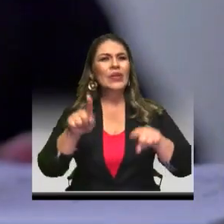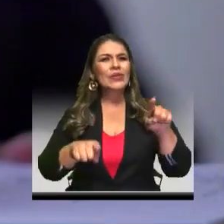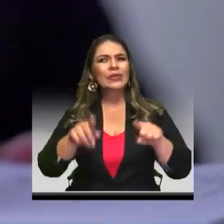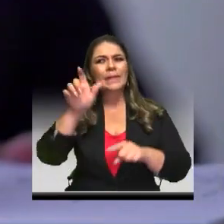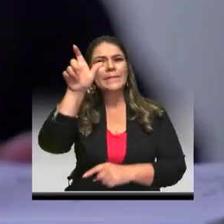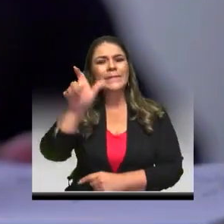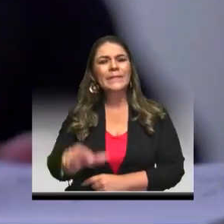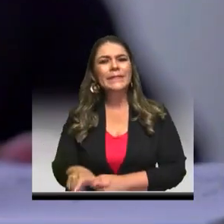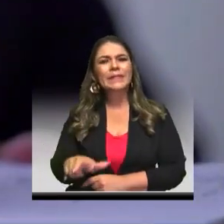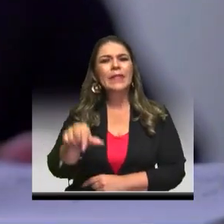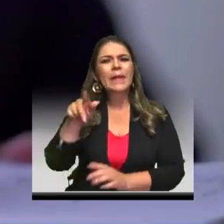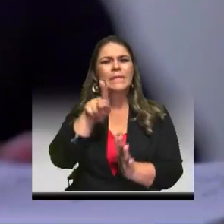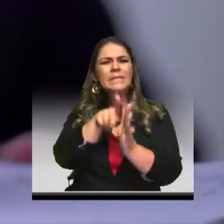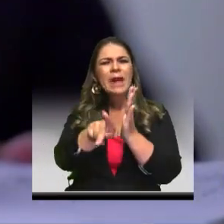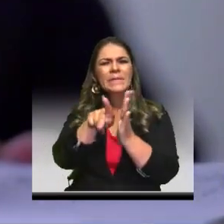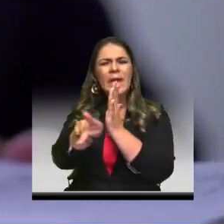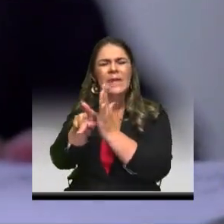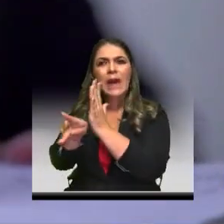que